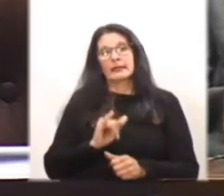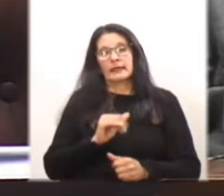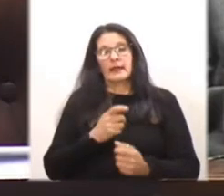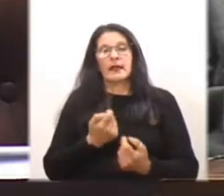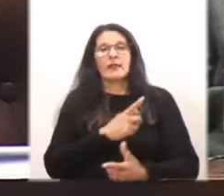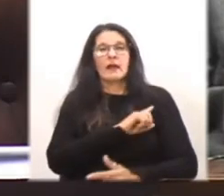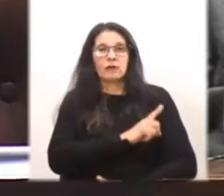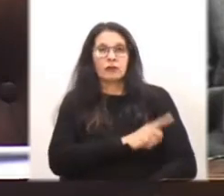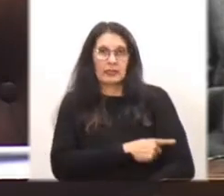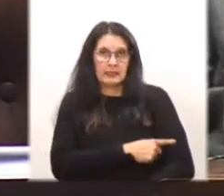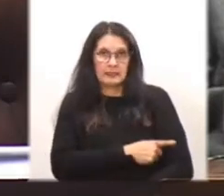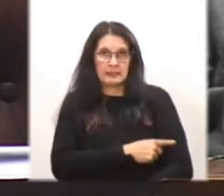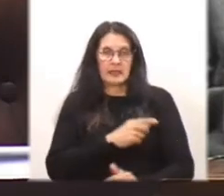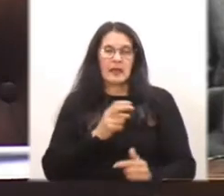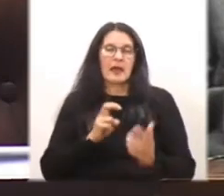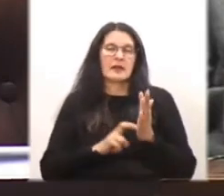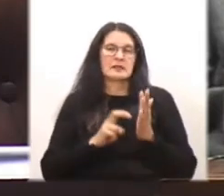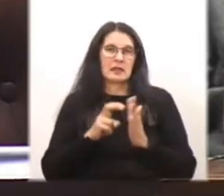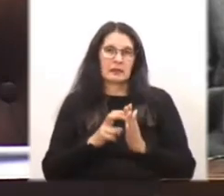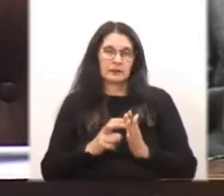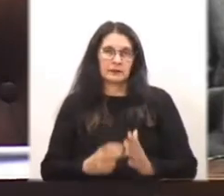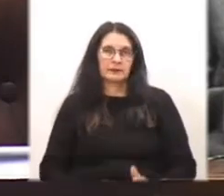fortalece Salto Grande.